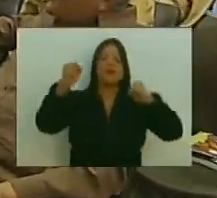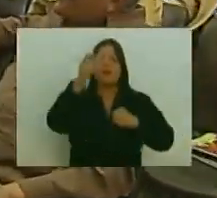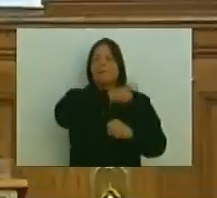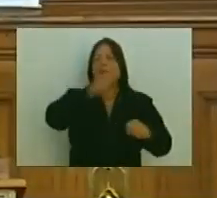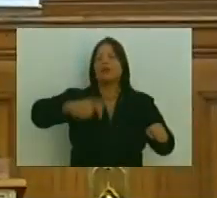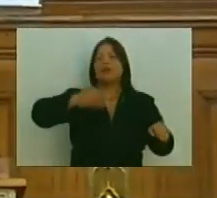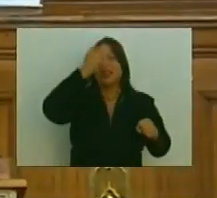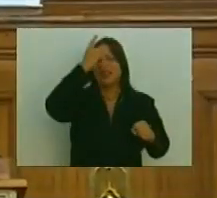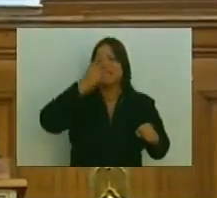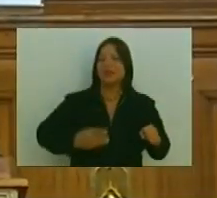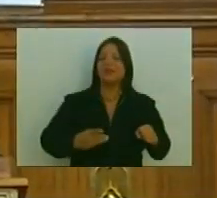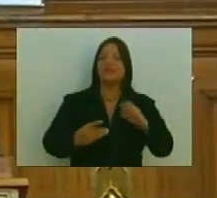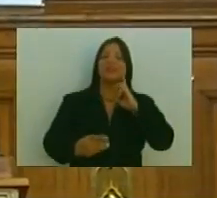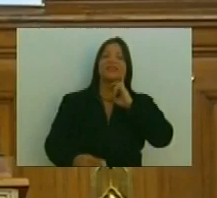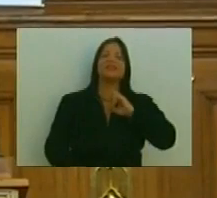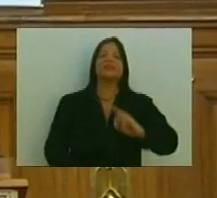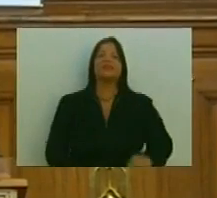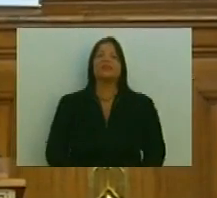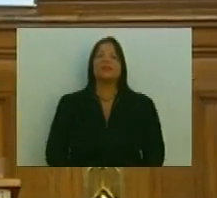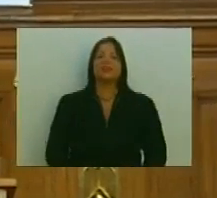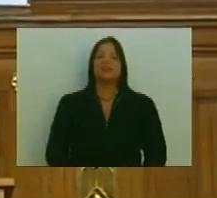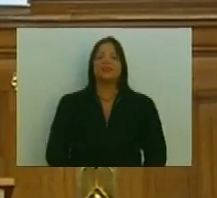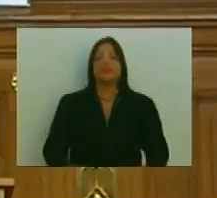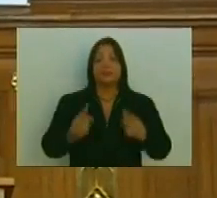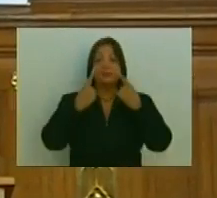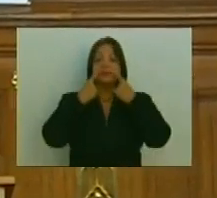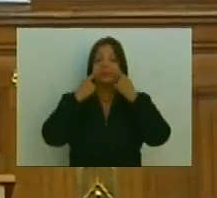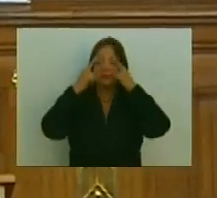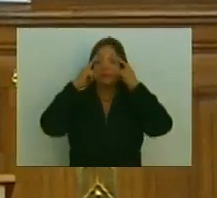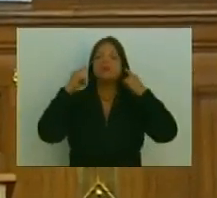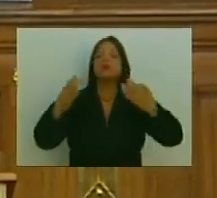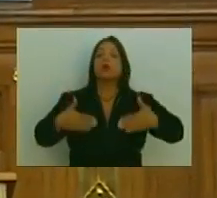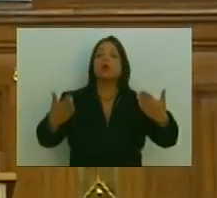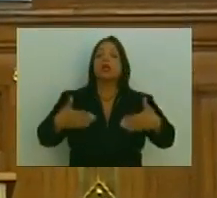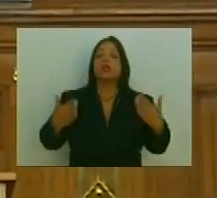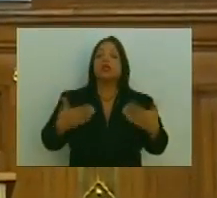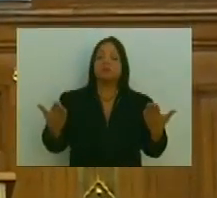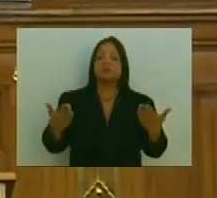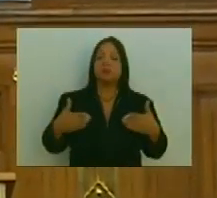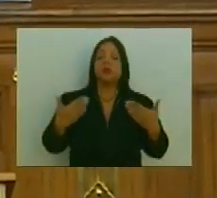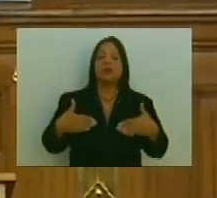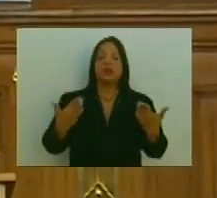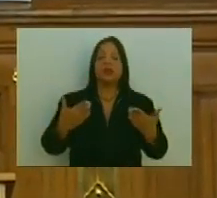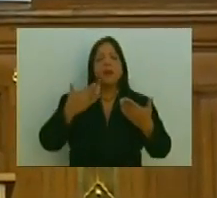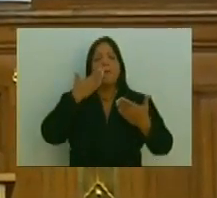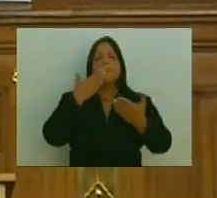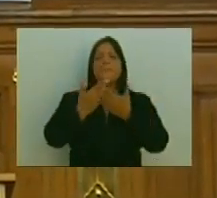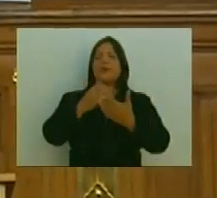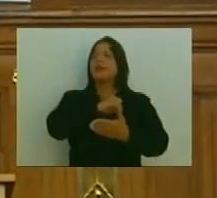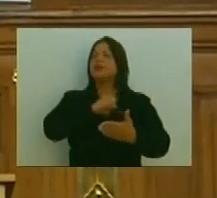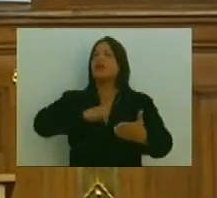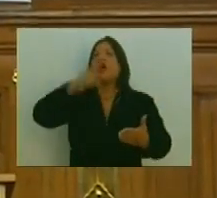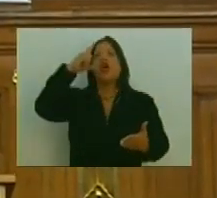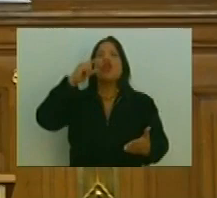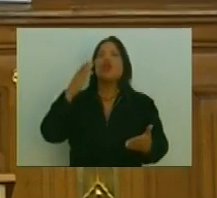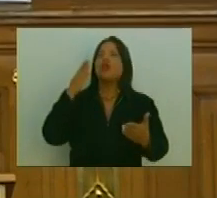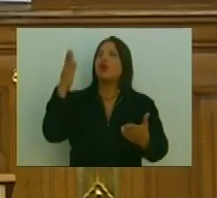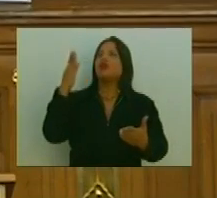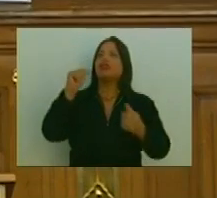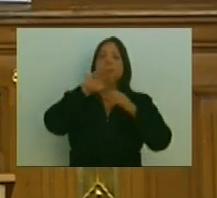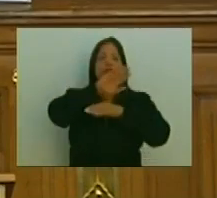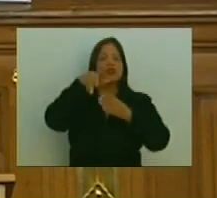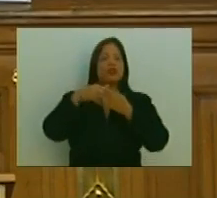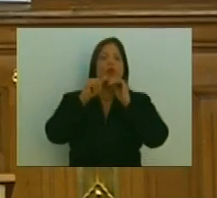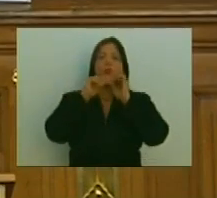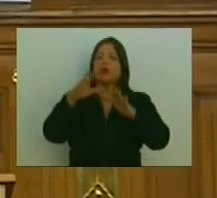personas con discapacidad! ¡Viva! Miren, bien contento, y le pido al Señor, Dios Todopoderoso, bueno,